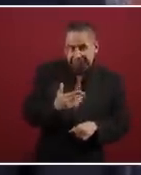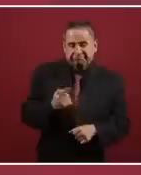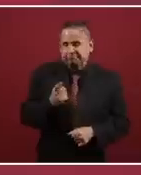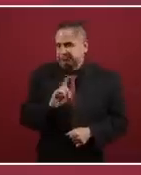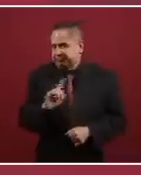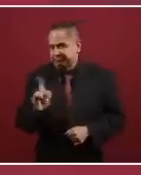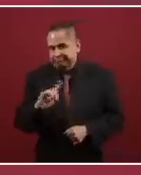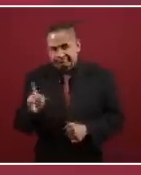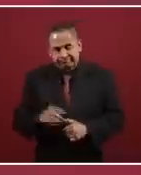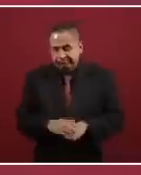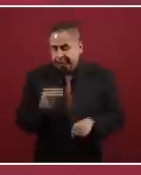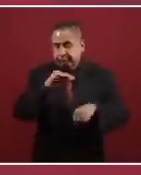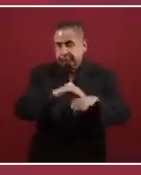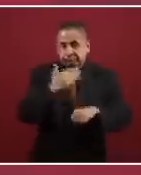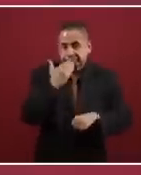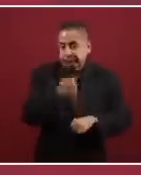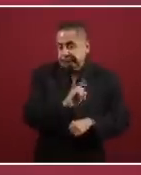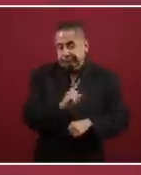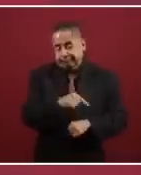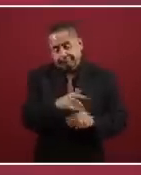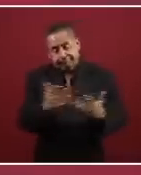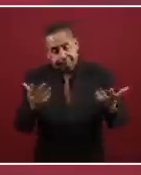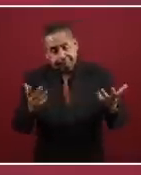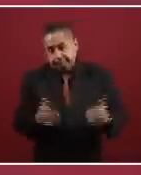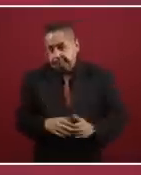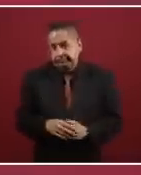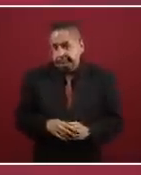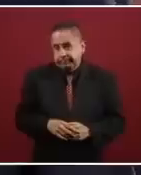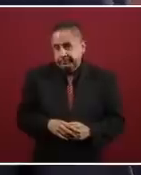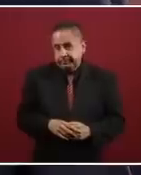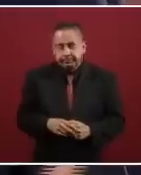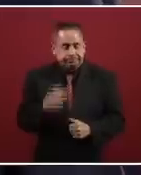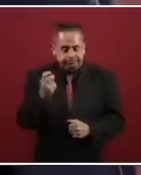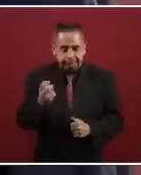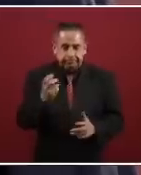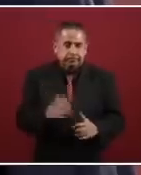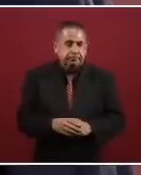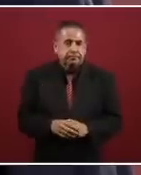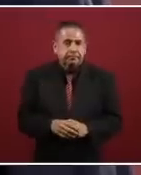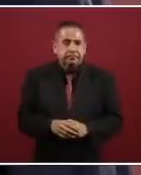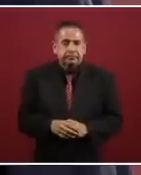no se estaban portando bien. Entonces,